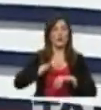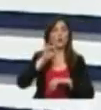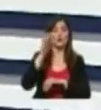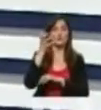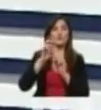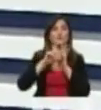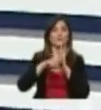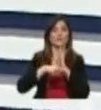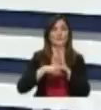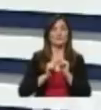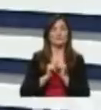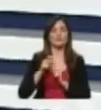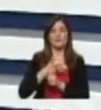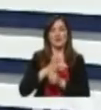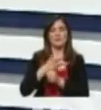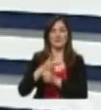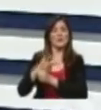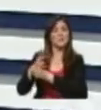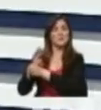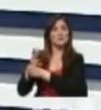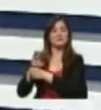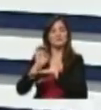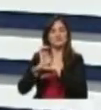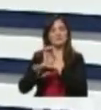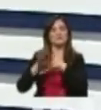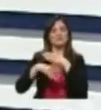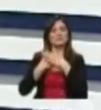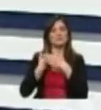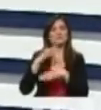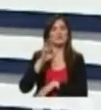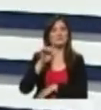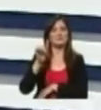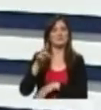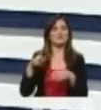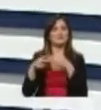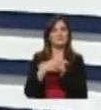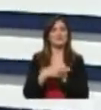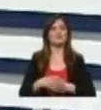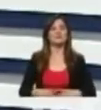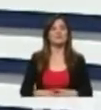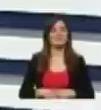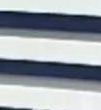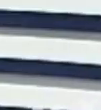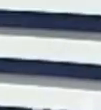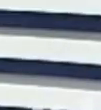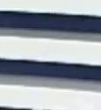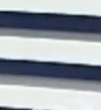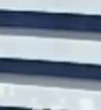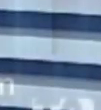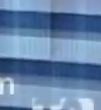minutos. Este ha sido un recorrido a través del servicio integrado del ECU 911. Es momento de hacer una pausa en la información. Ya volvemos con más